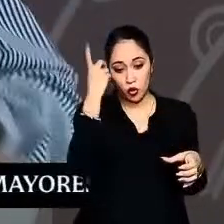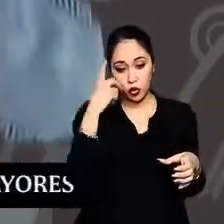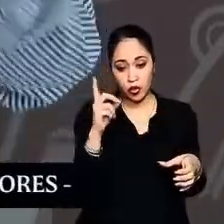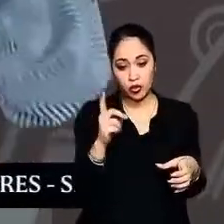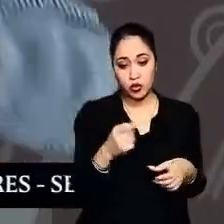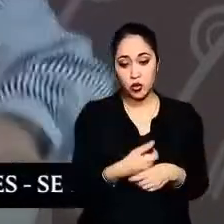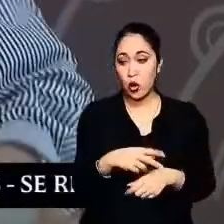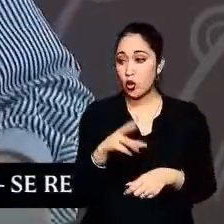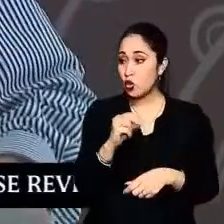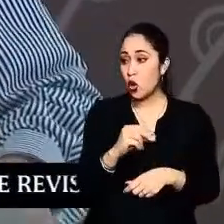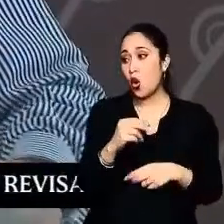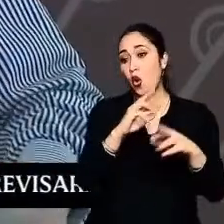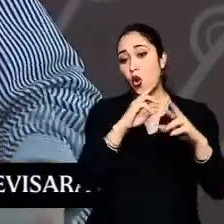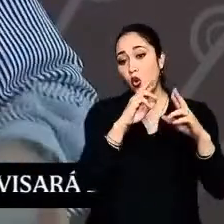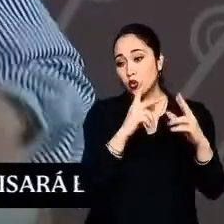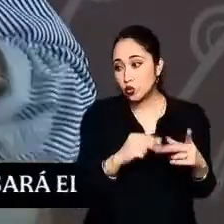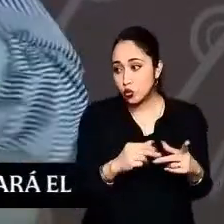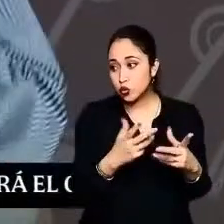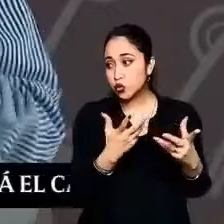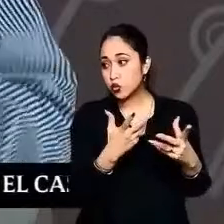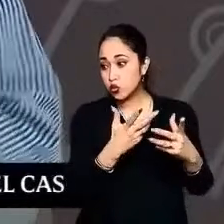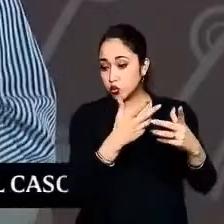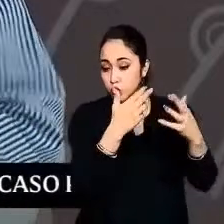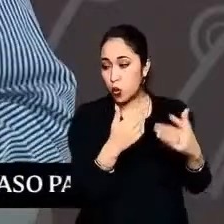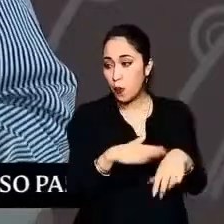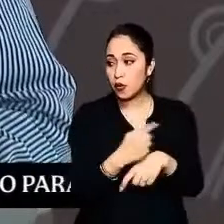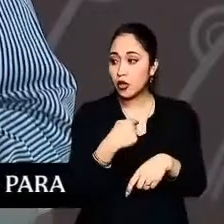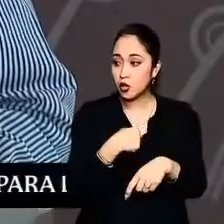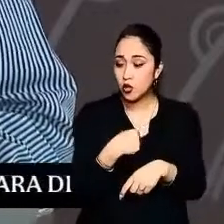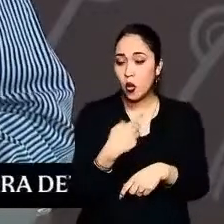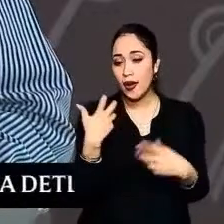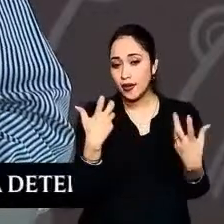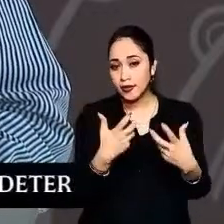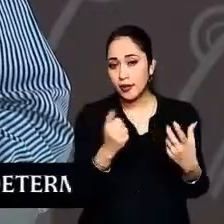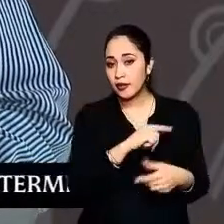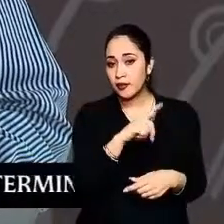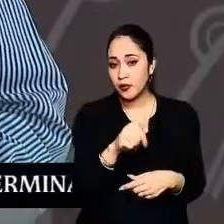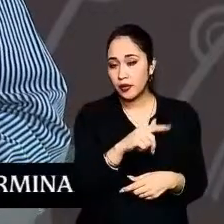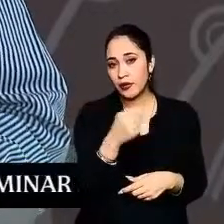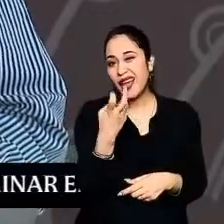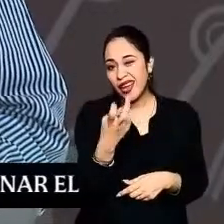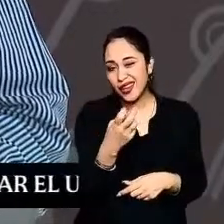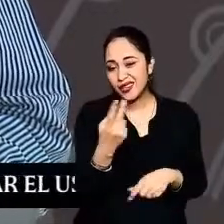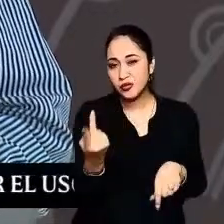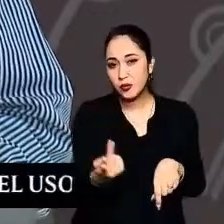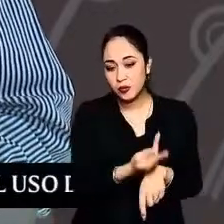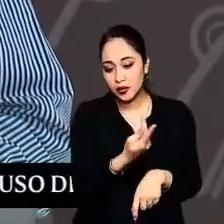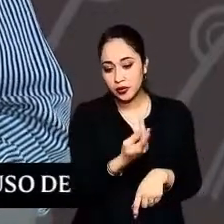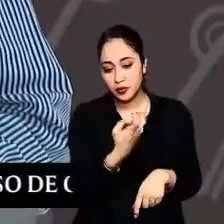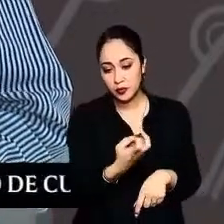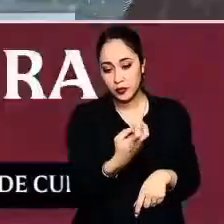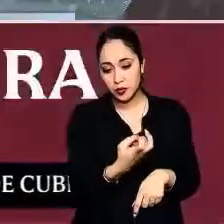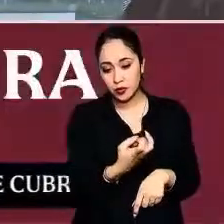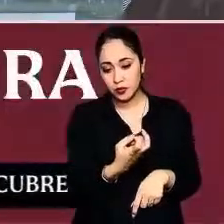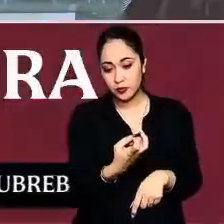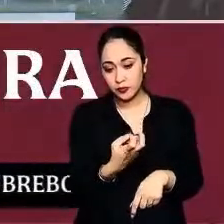anulen, yo lo voy a hacer, etcétera, etcétera. Entonces, muchas veces existe eso. Sin embargo, Miguel, tomando en cuenta